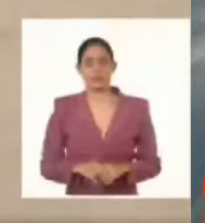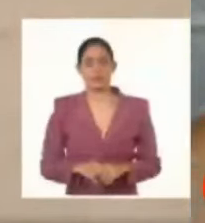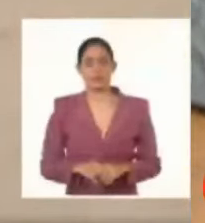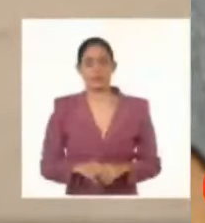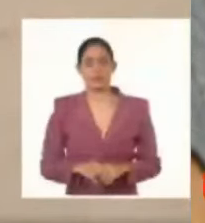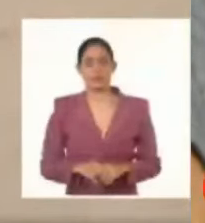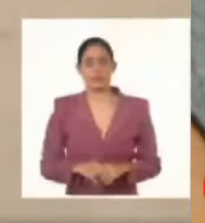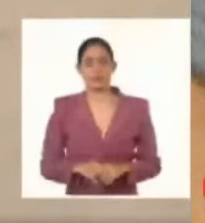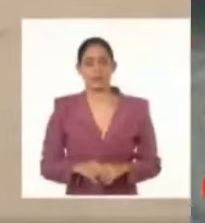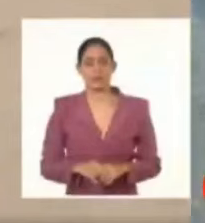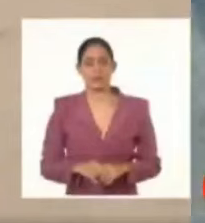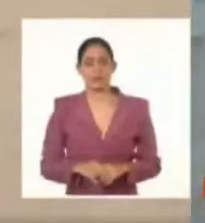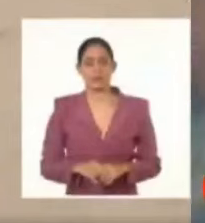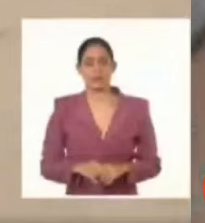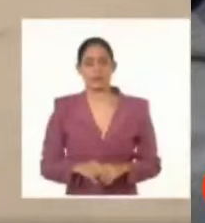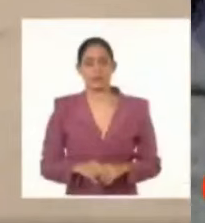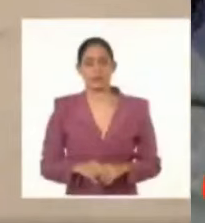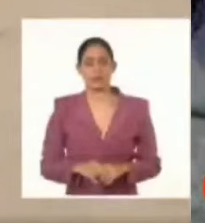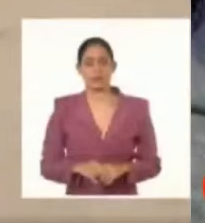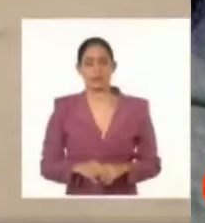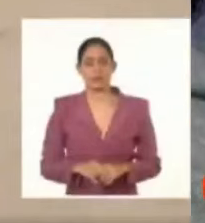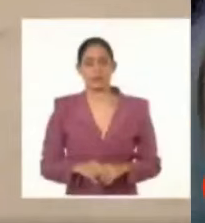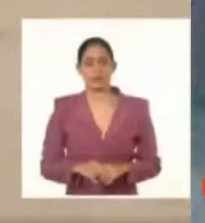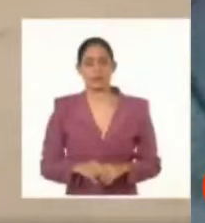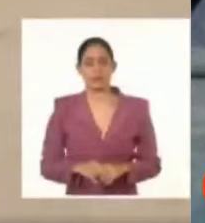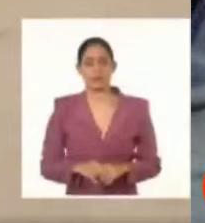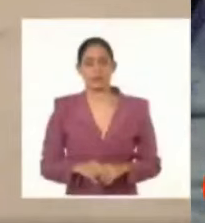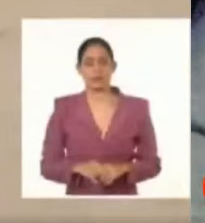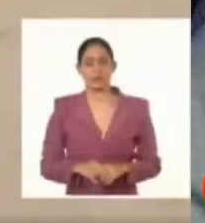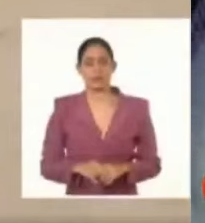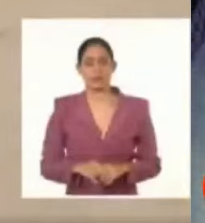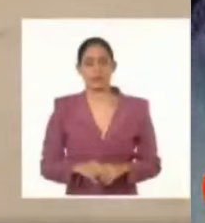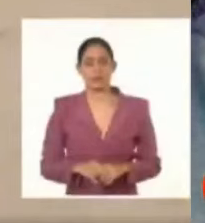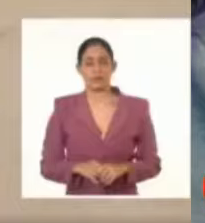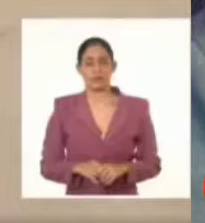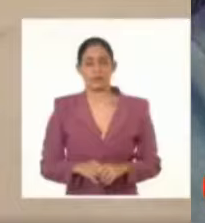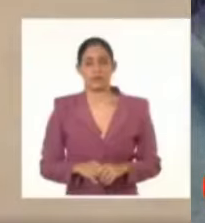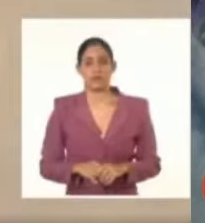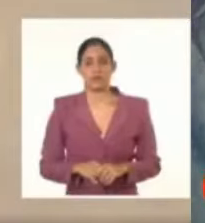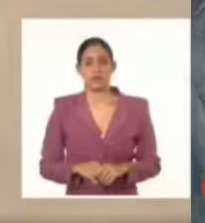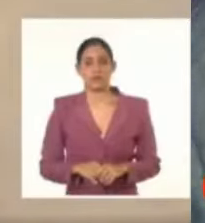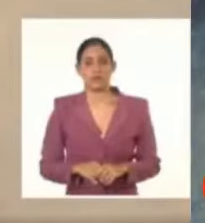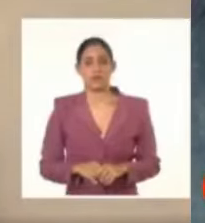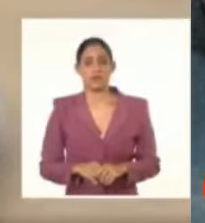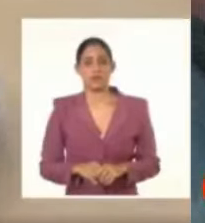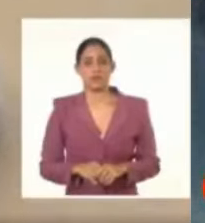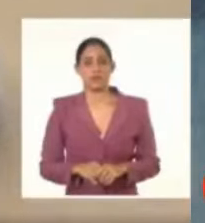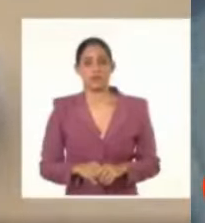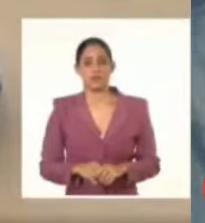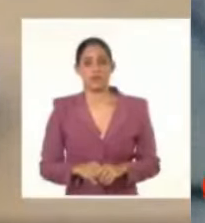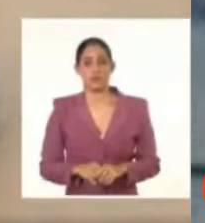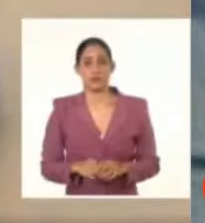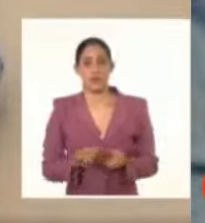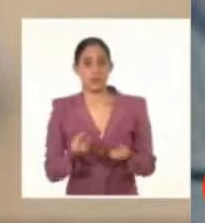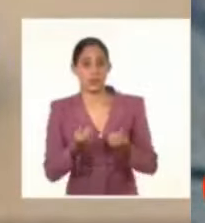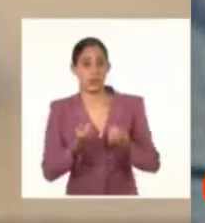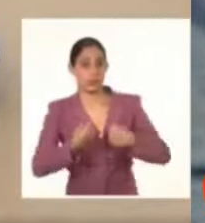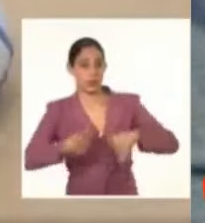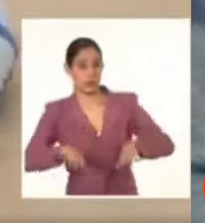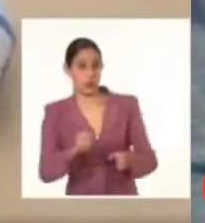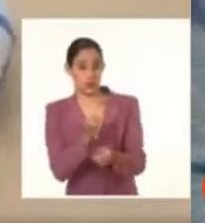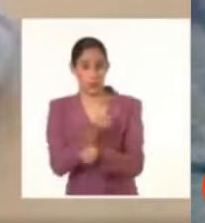no llegó el canelón, ni aquí tampoco llegó el marrano, nada de esto ellos lo mostraron. Fuerzas del Ministerio del Interior junto al